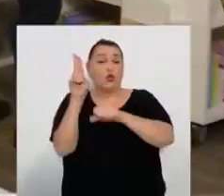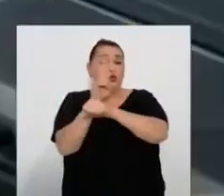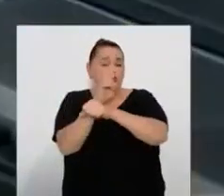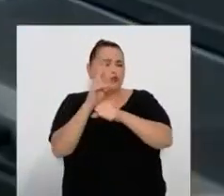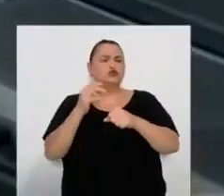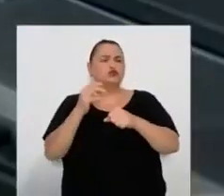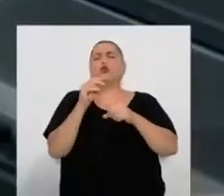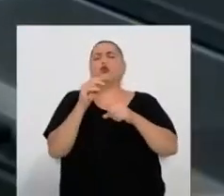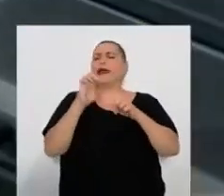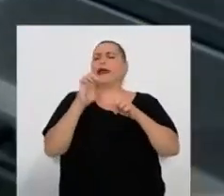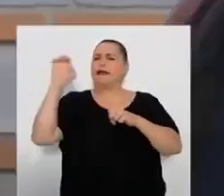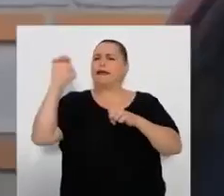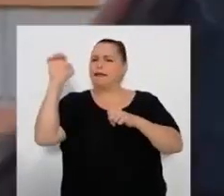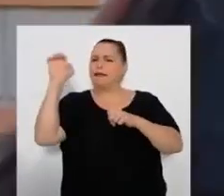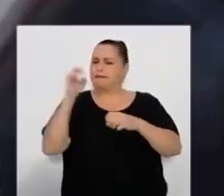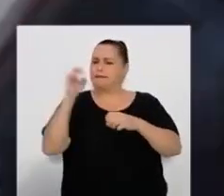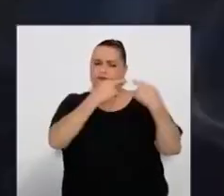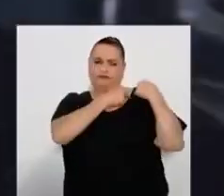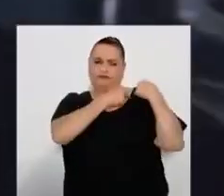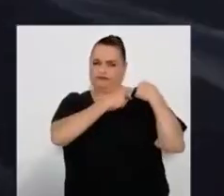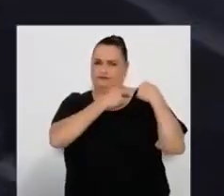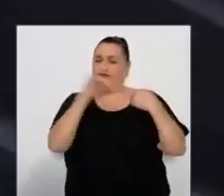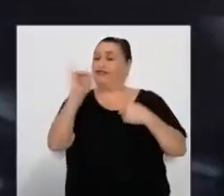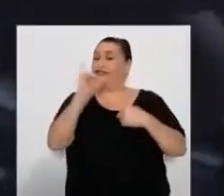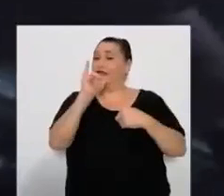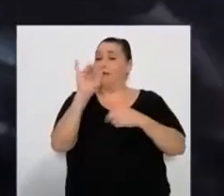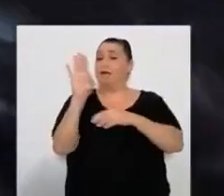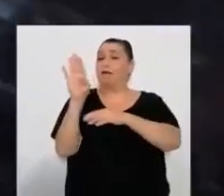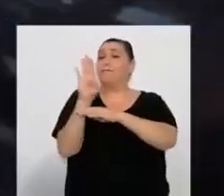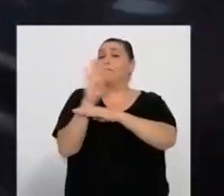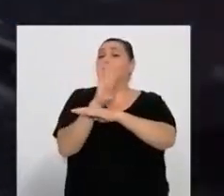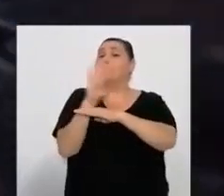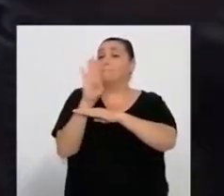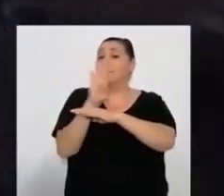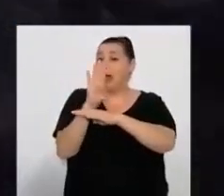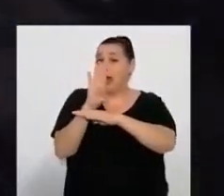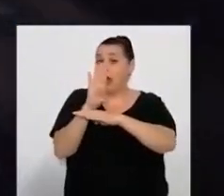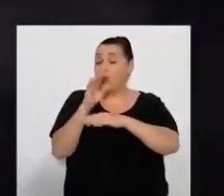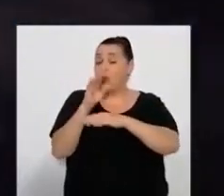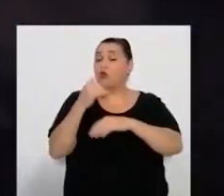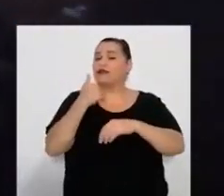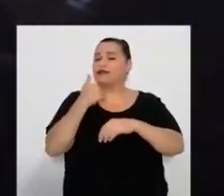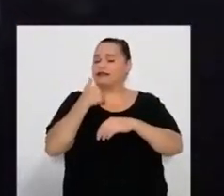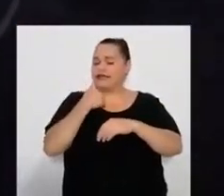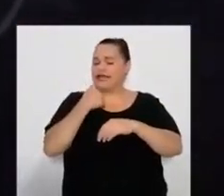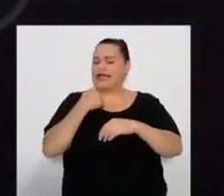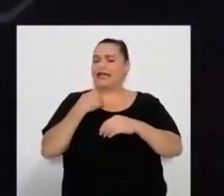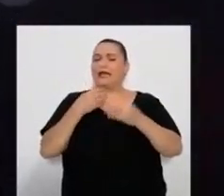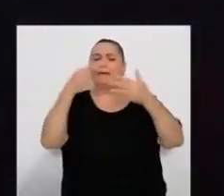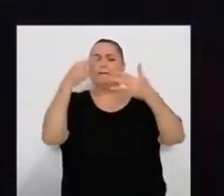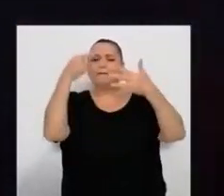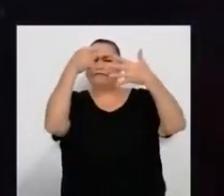concientización sobre el consumo energético responsable. También a nivel de banca, se tiene una cartera de productos verdes y